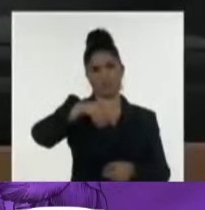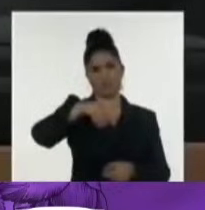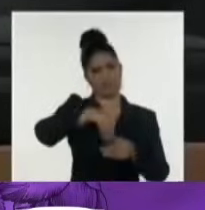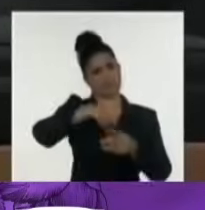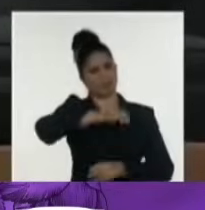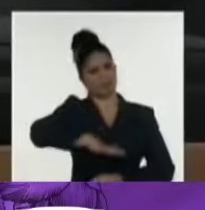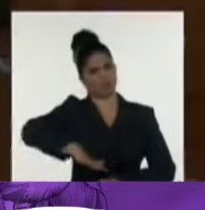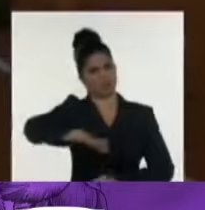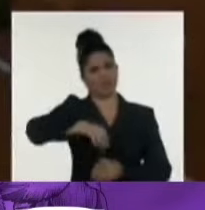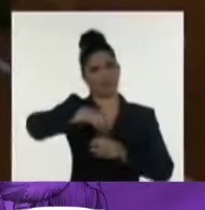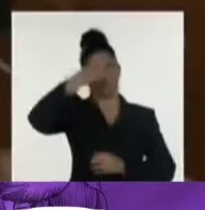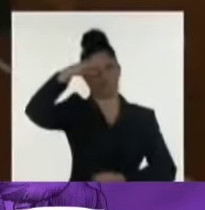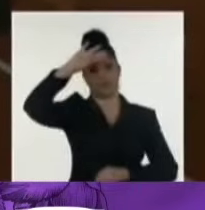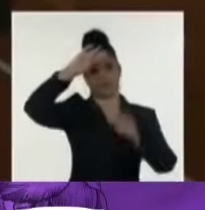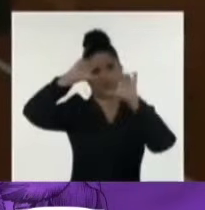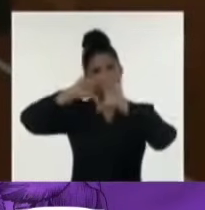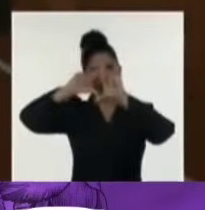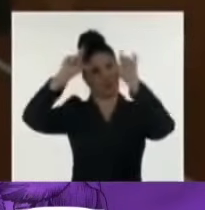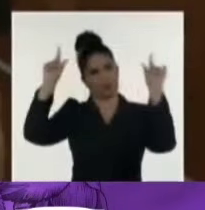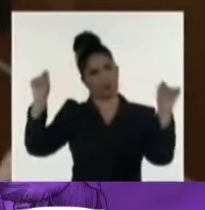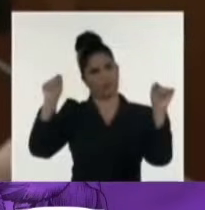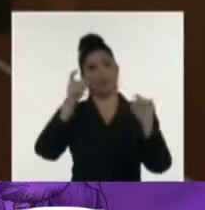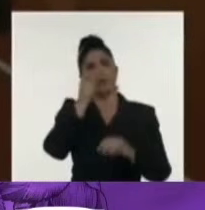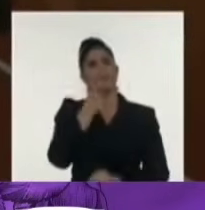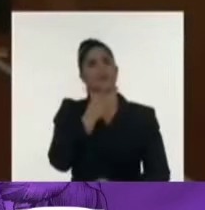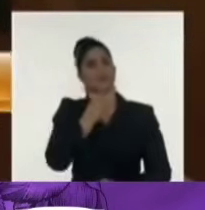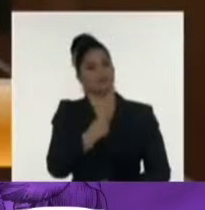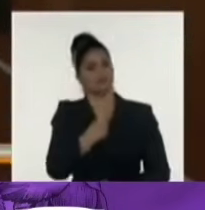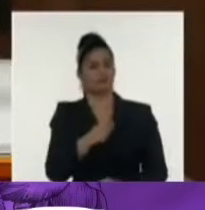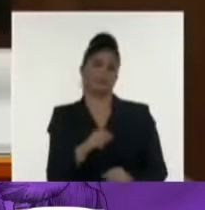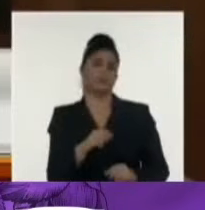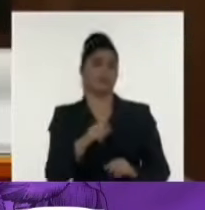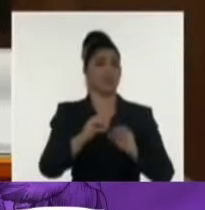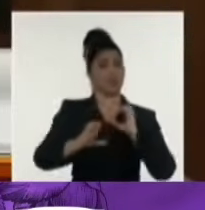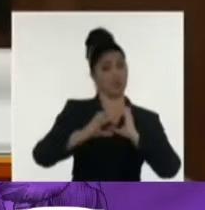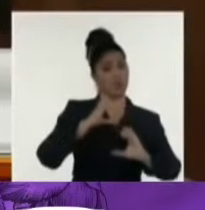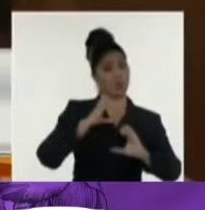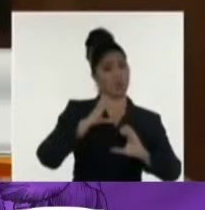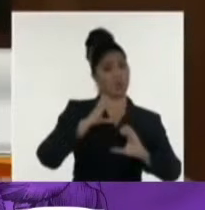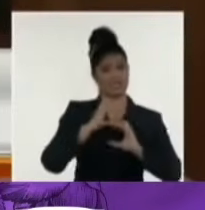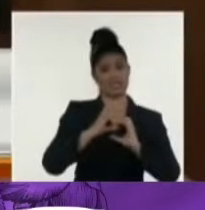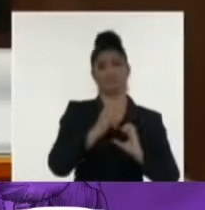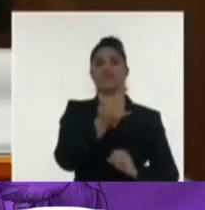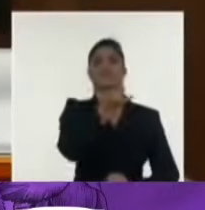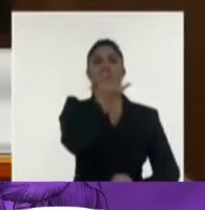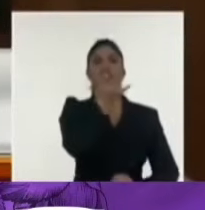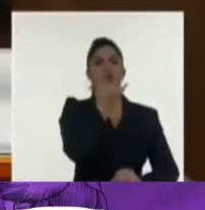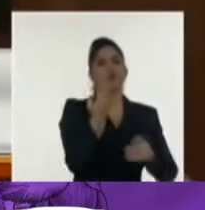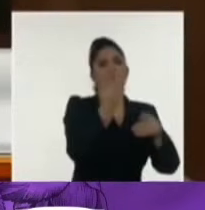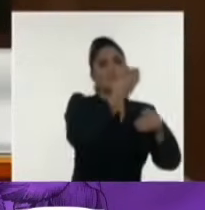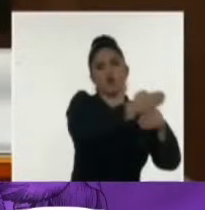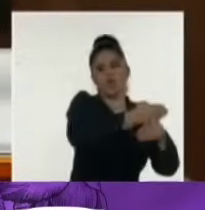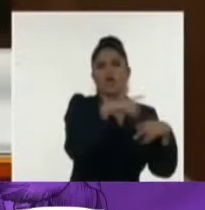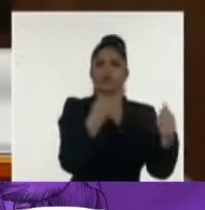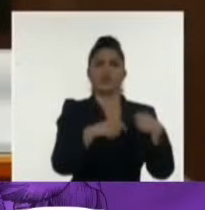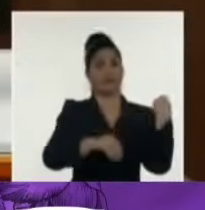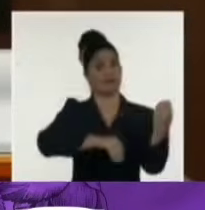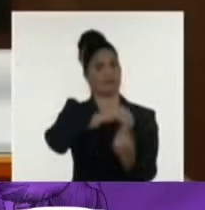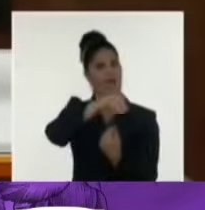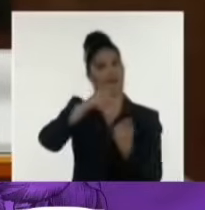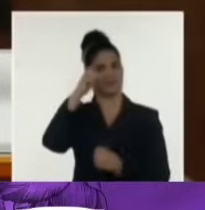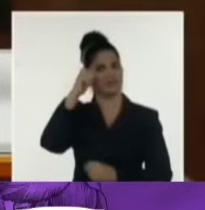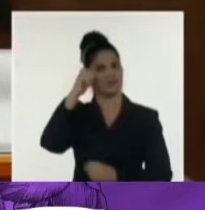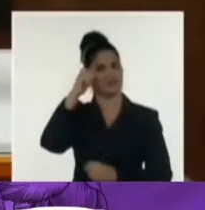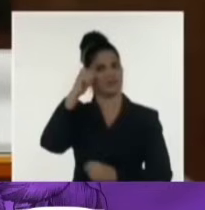Enjoy tenemos que cambiar la manera en que comunicamos la afectación del bloqueo de Estados Unidos contra